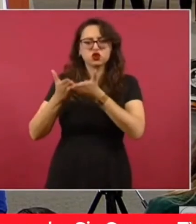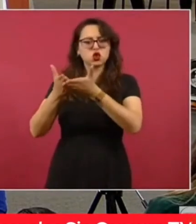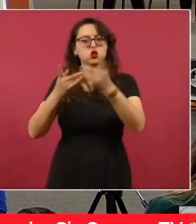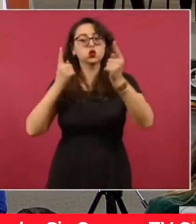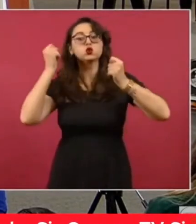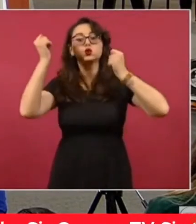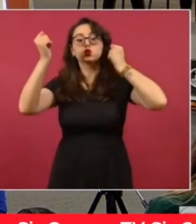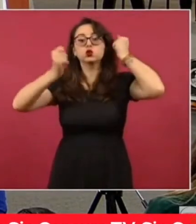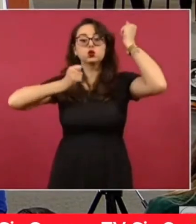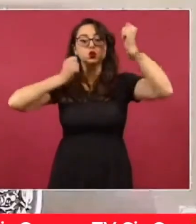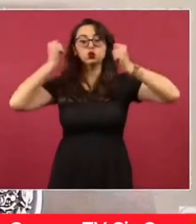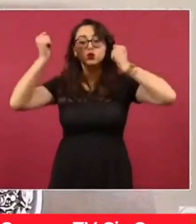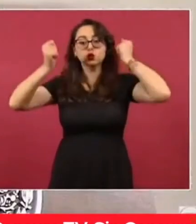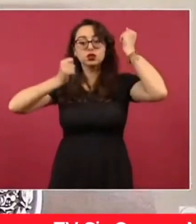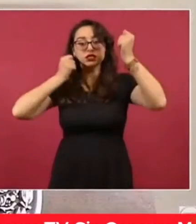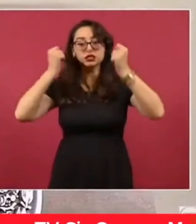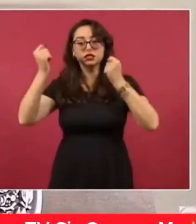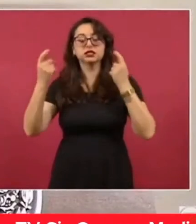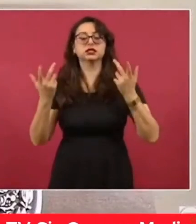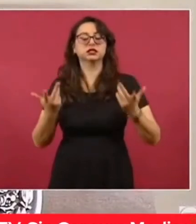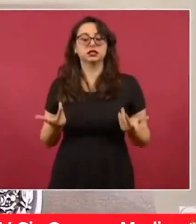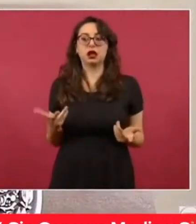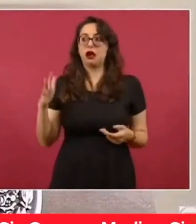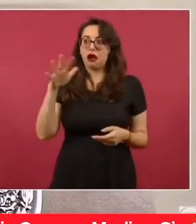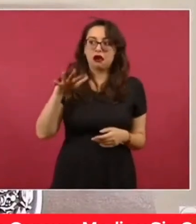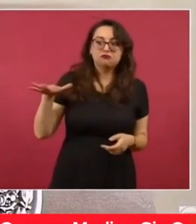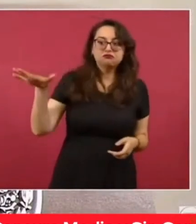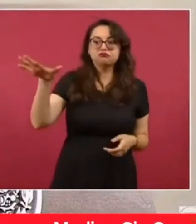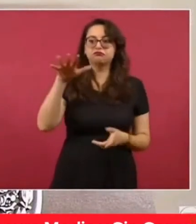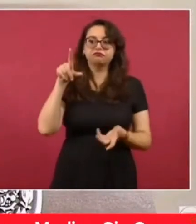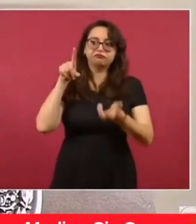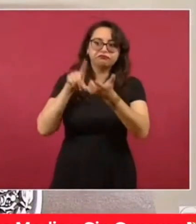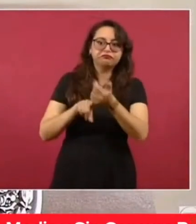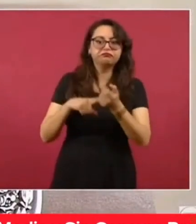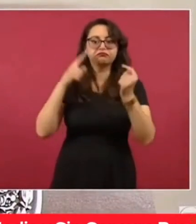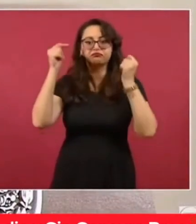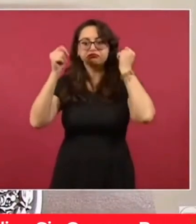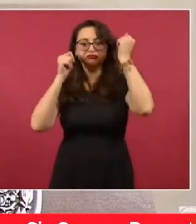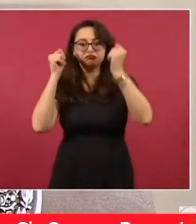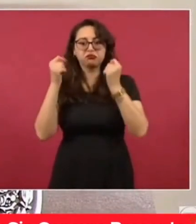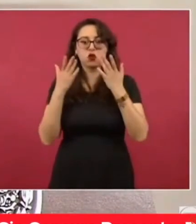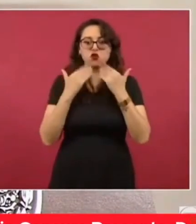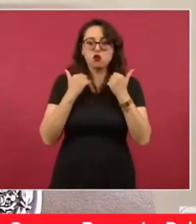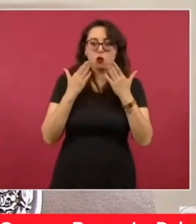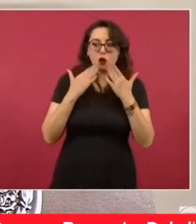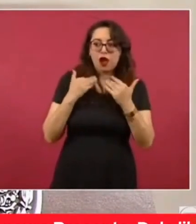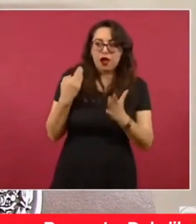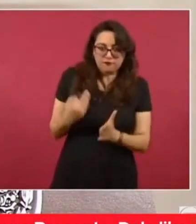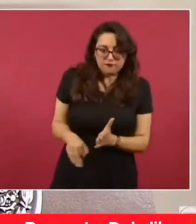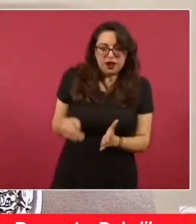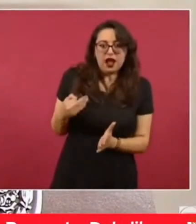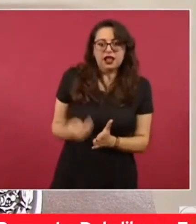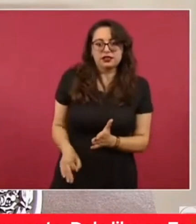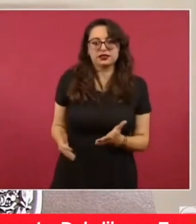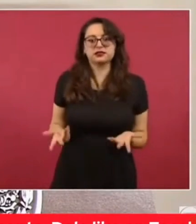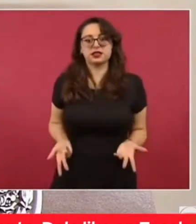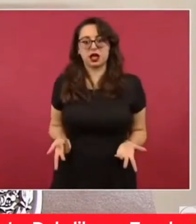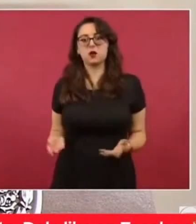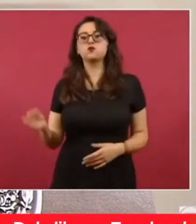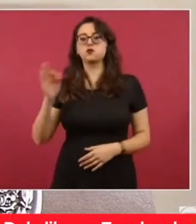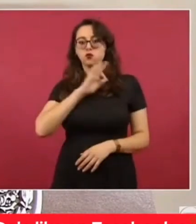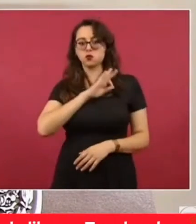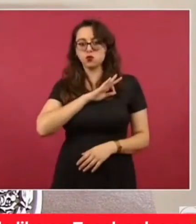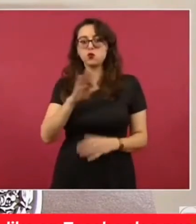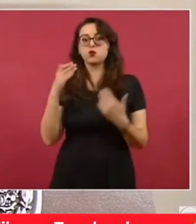no hay de lado del continente en la Península un puerto para